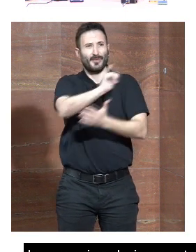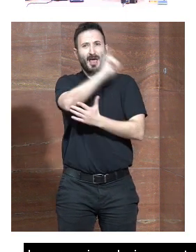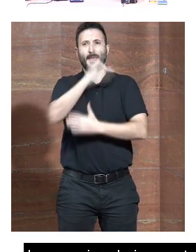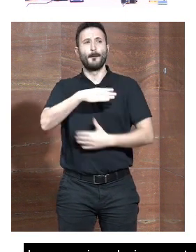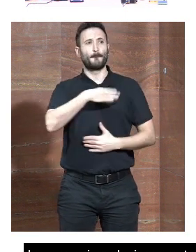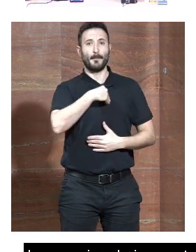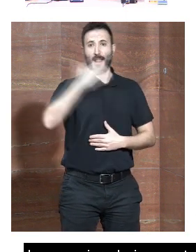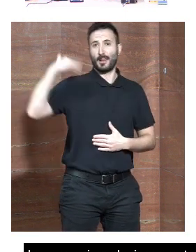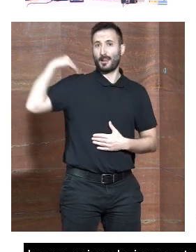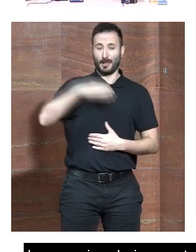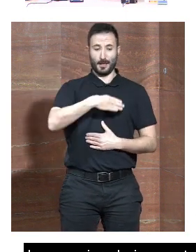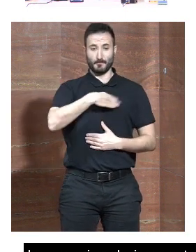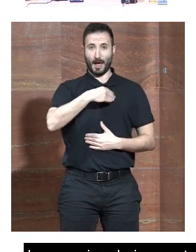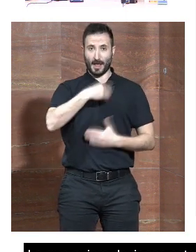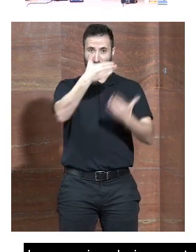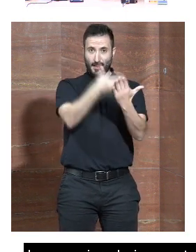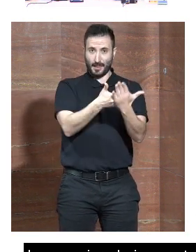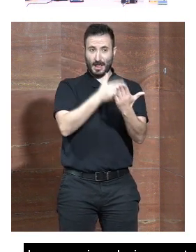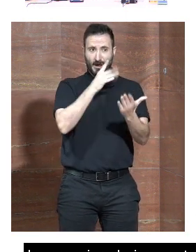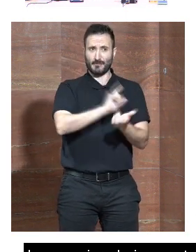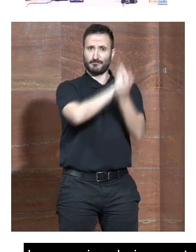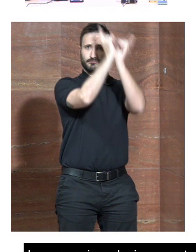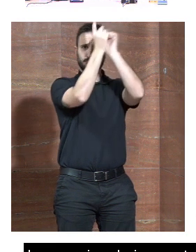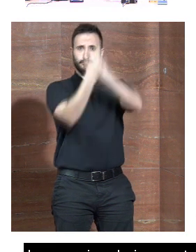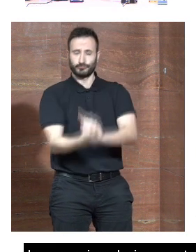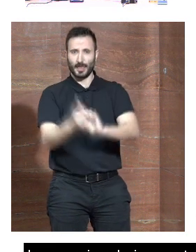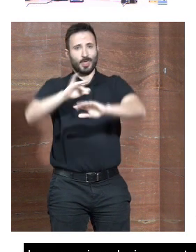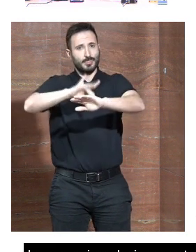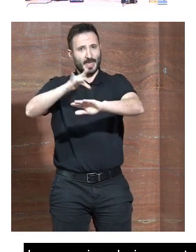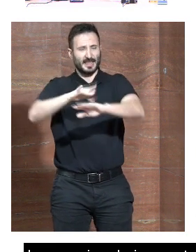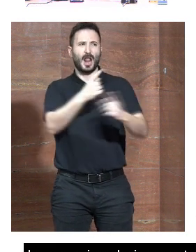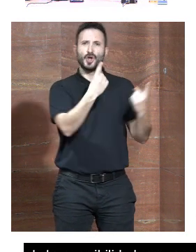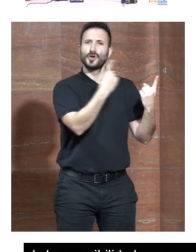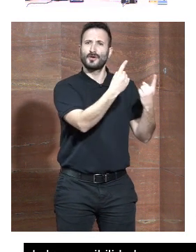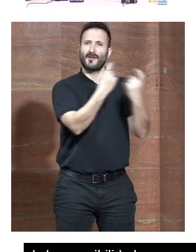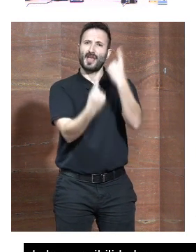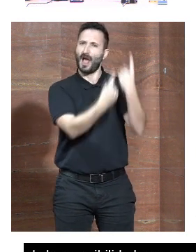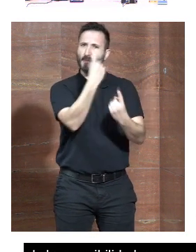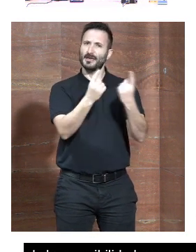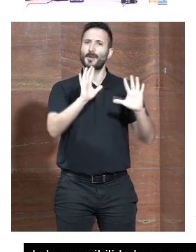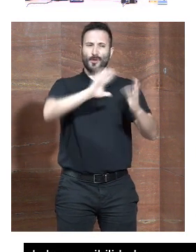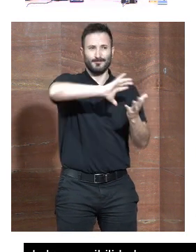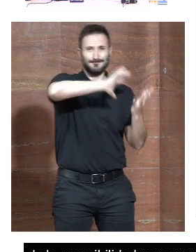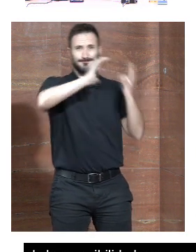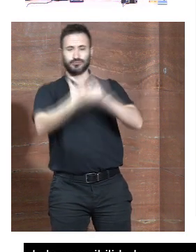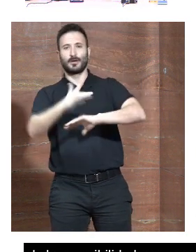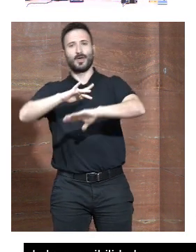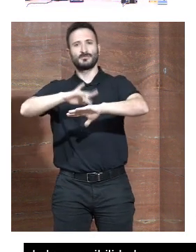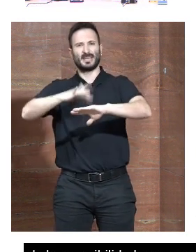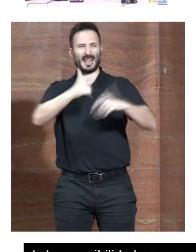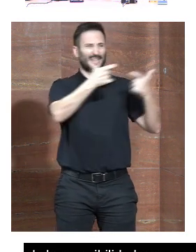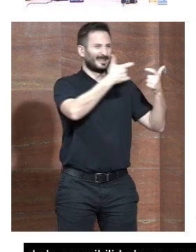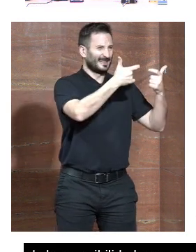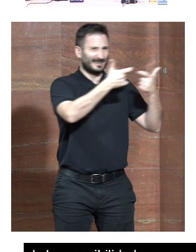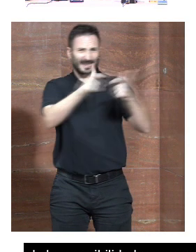en papel, bueno, no todos, todavía queda mucho campo, pero muchísimos se han llevado a digital, en todos los